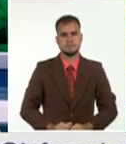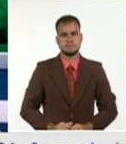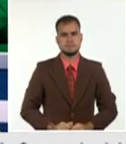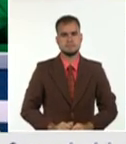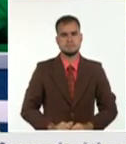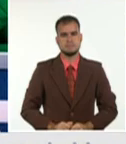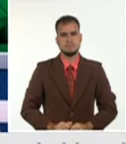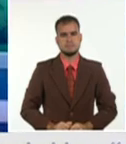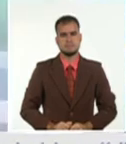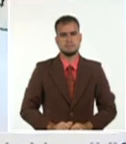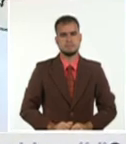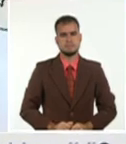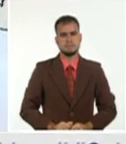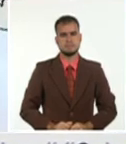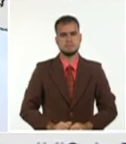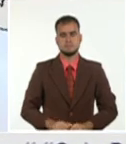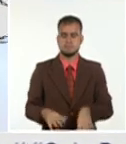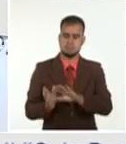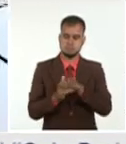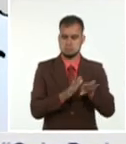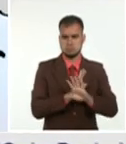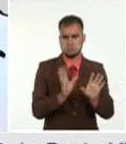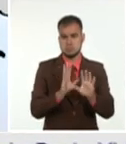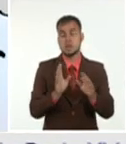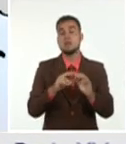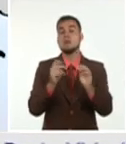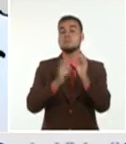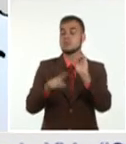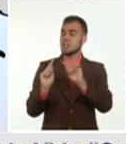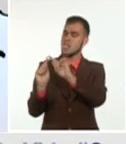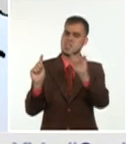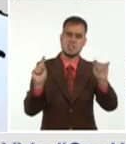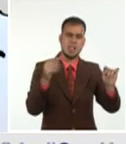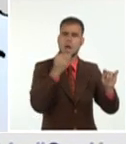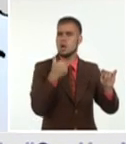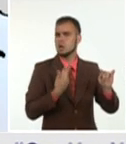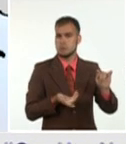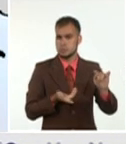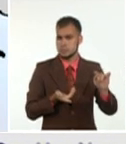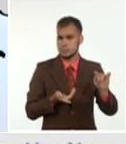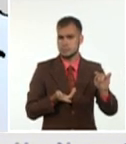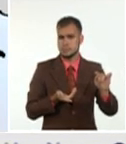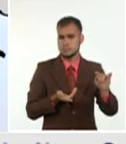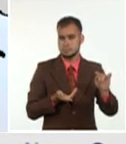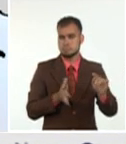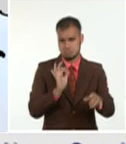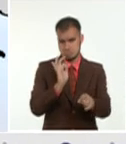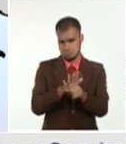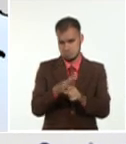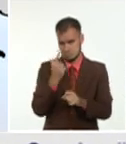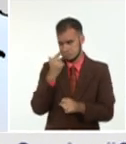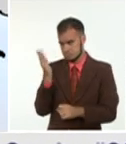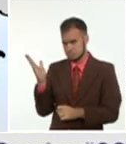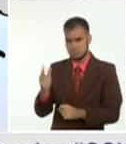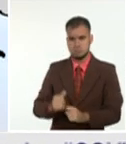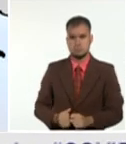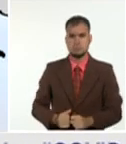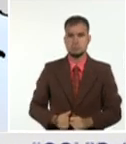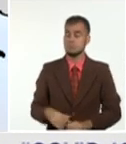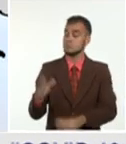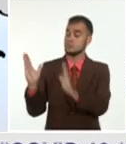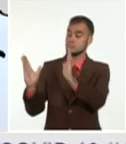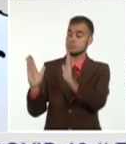Por provincias vamos a ver la complejidad, provincias y territorios. La Habana